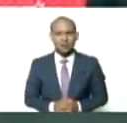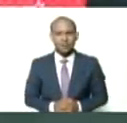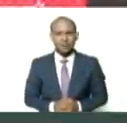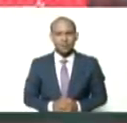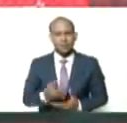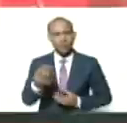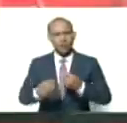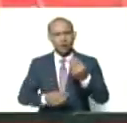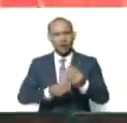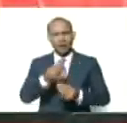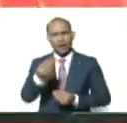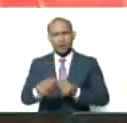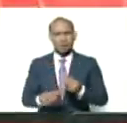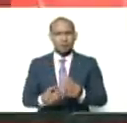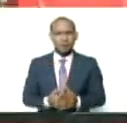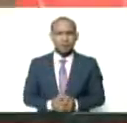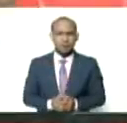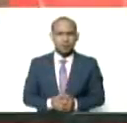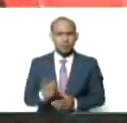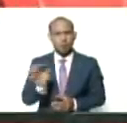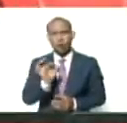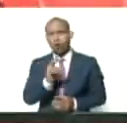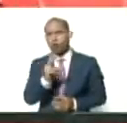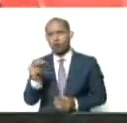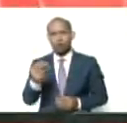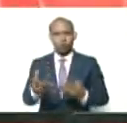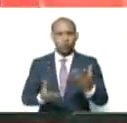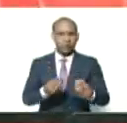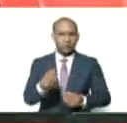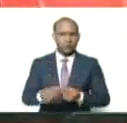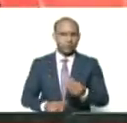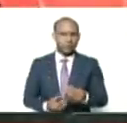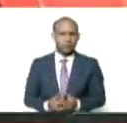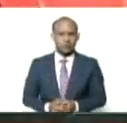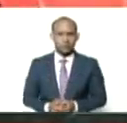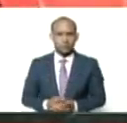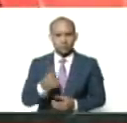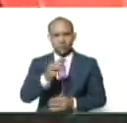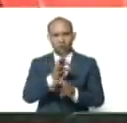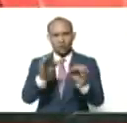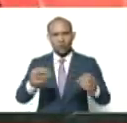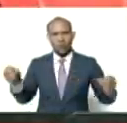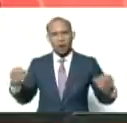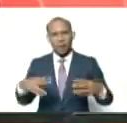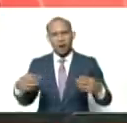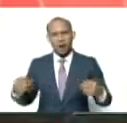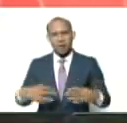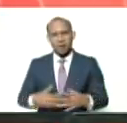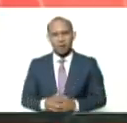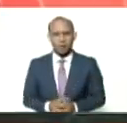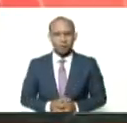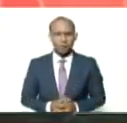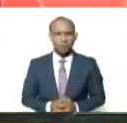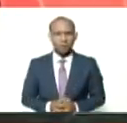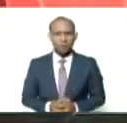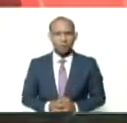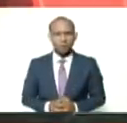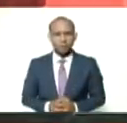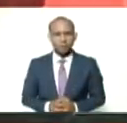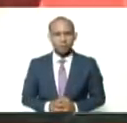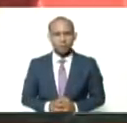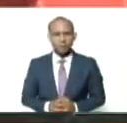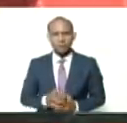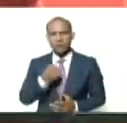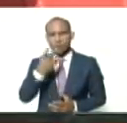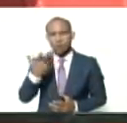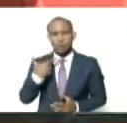que se da o no se da. Hay una magia, ¿verdad? Bueno, lo